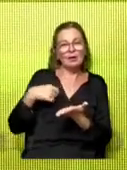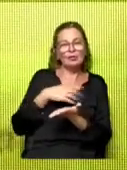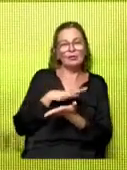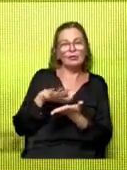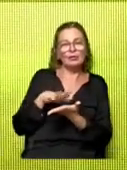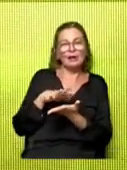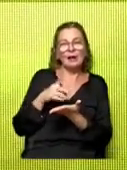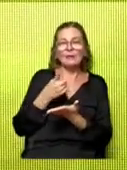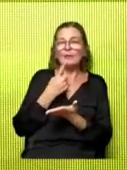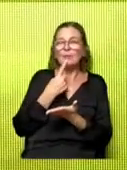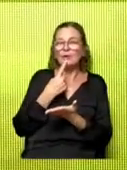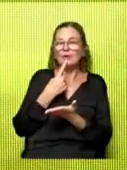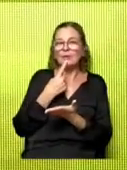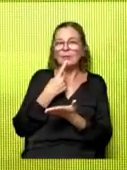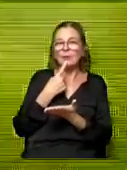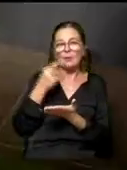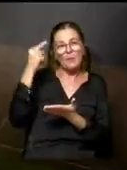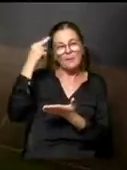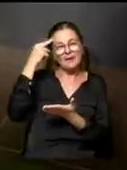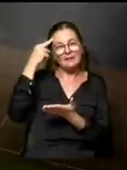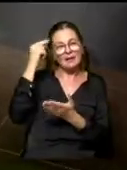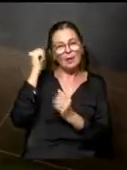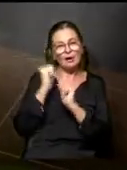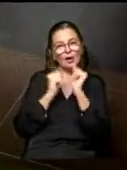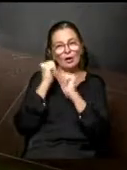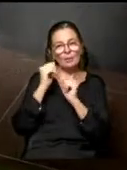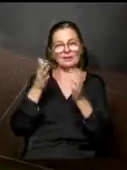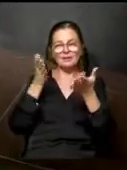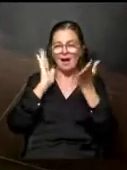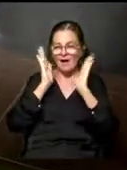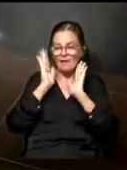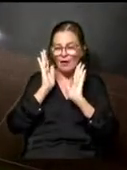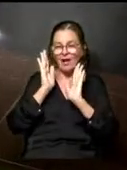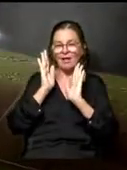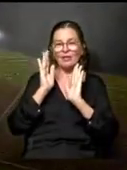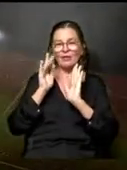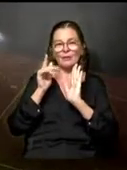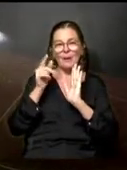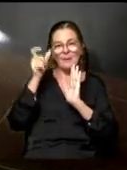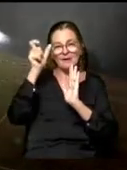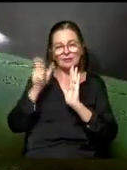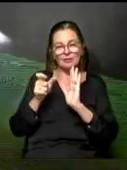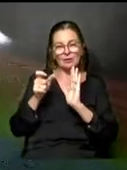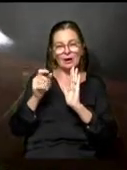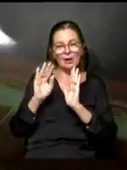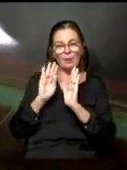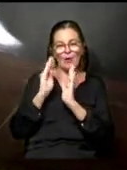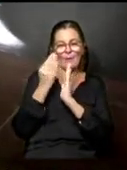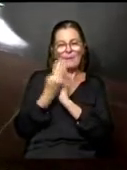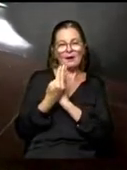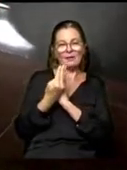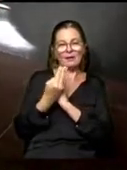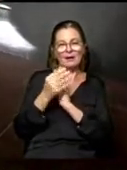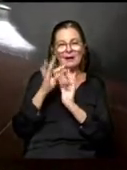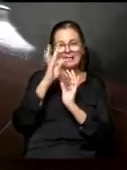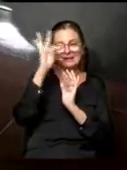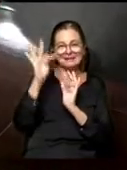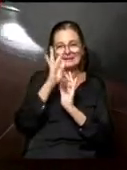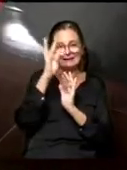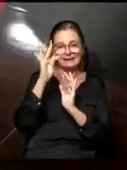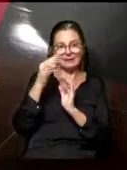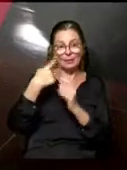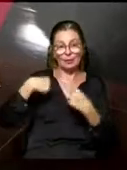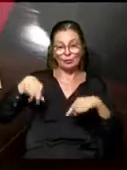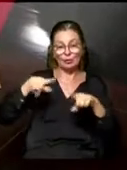Son políticas que han sido pensadas por economistas, por abogados, que se han implementado de espaldas a las propias técnicas y técnicos que somos